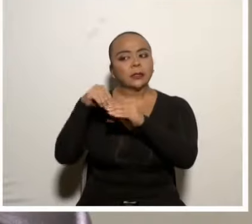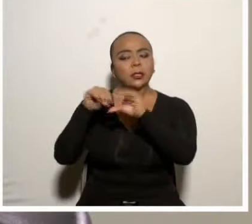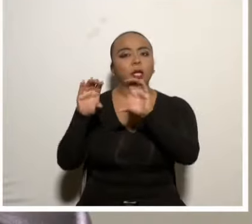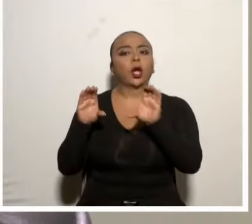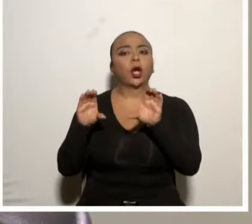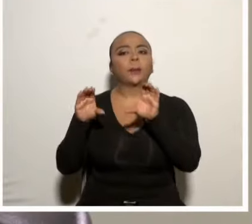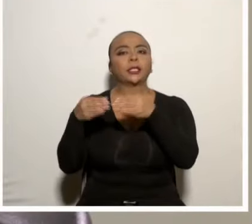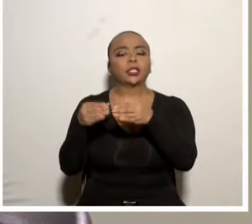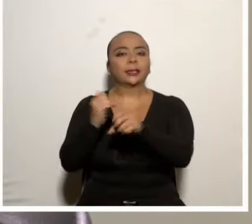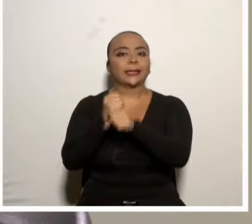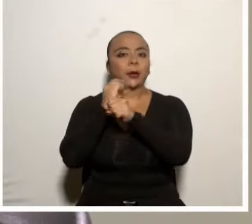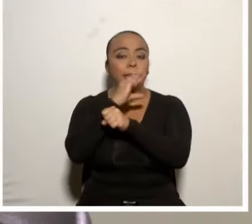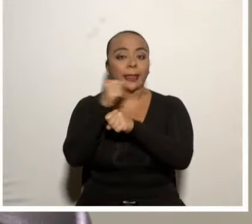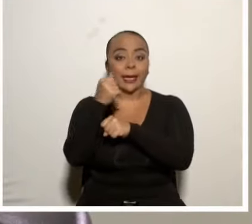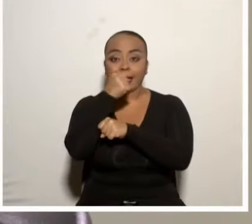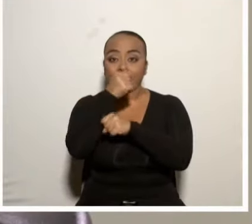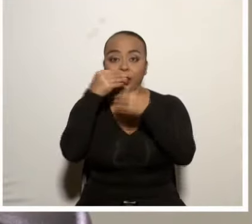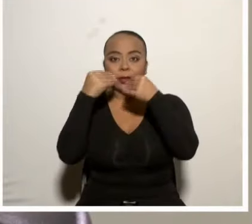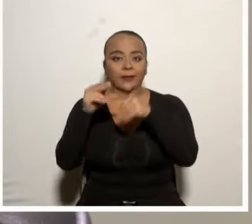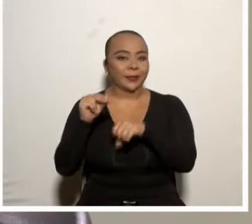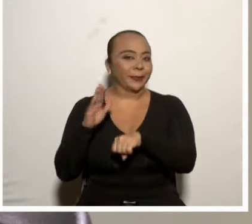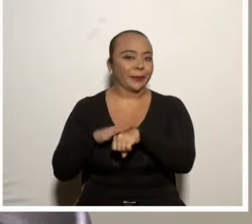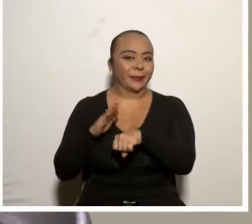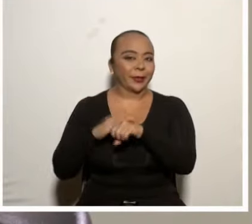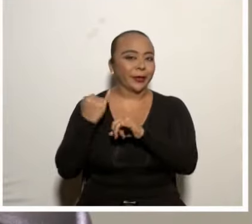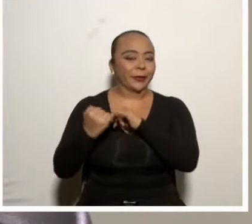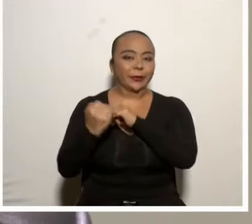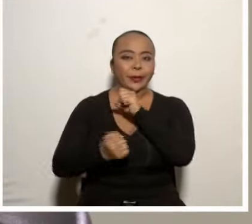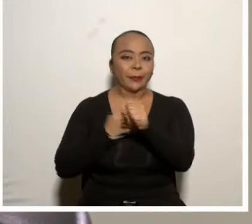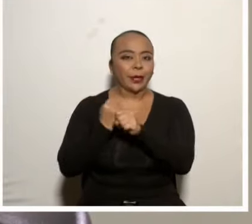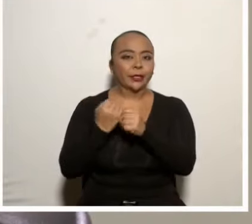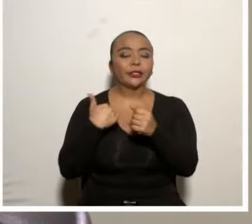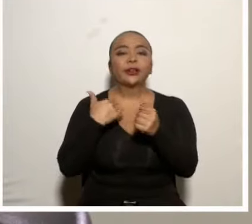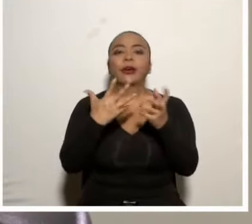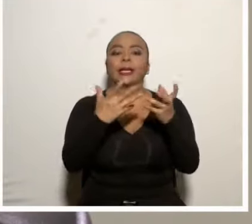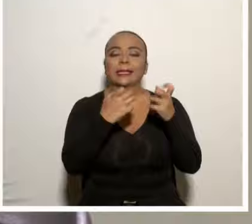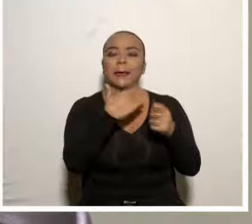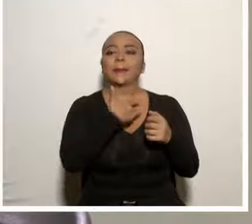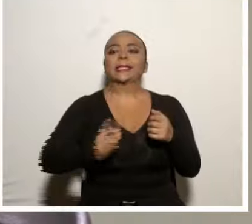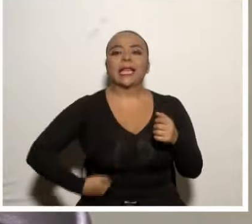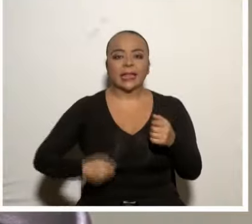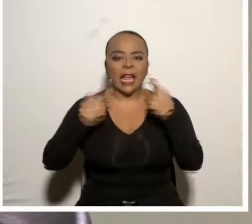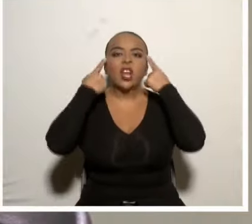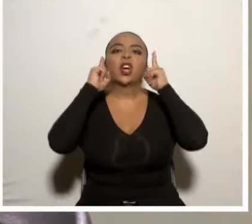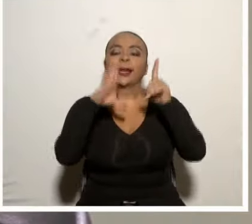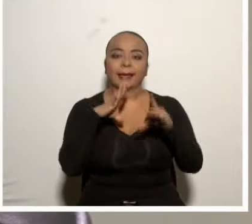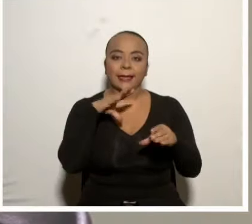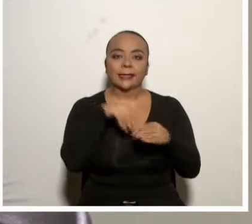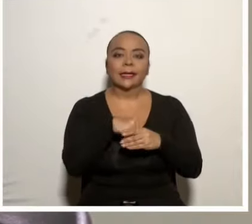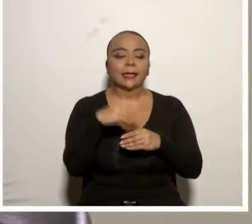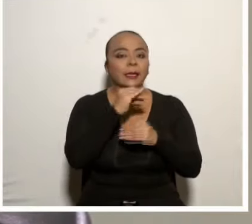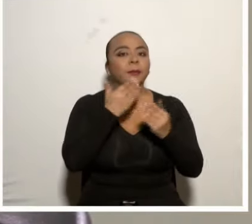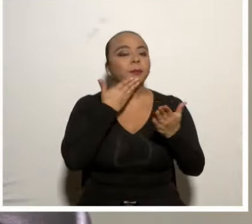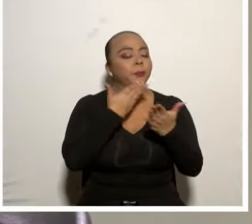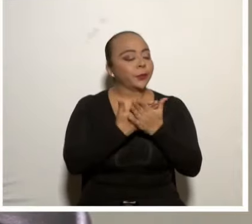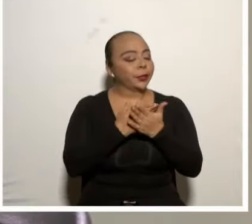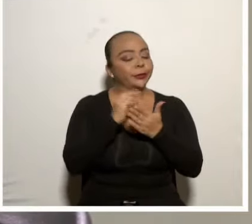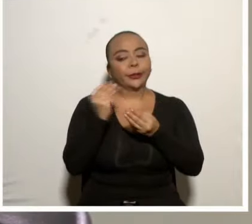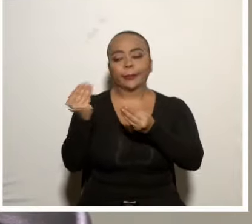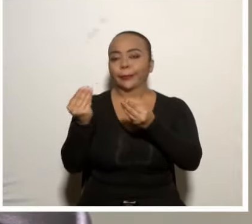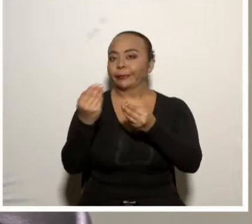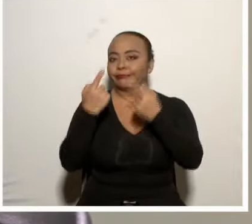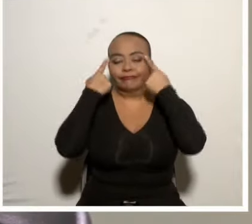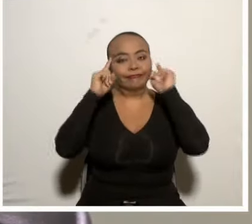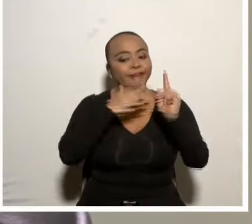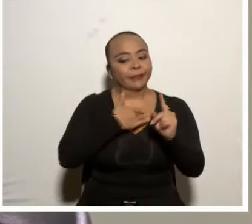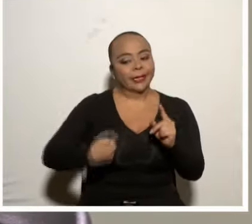y Narcotráfico y no me lo permitieron. En el último año quise incluso ser la presidenta porque logré ingresar y bueno, no me dieron la presidencia y se